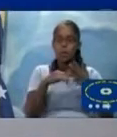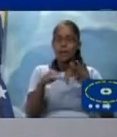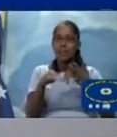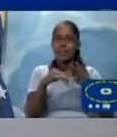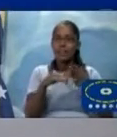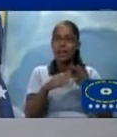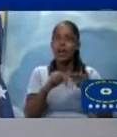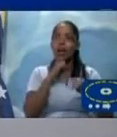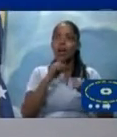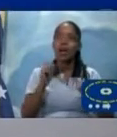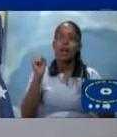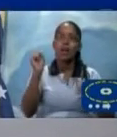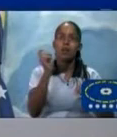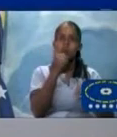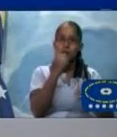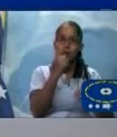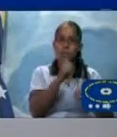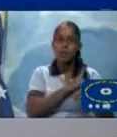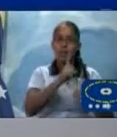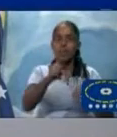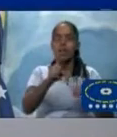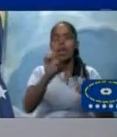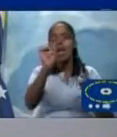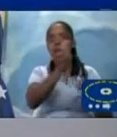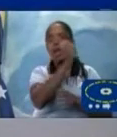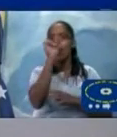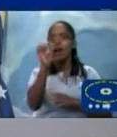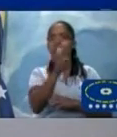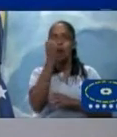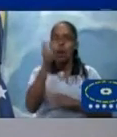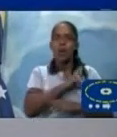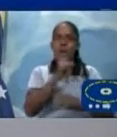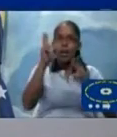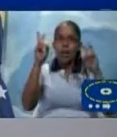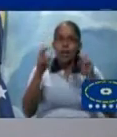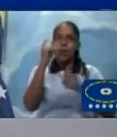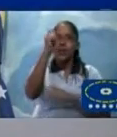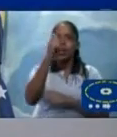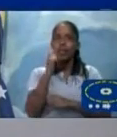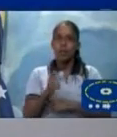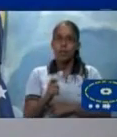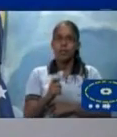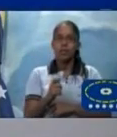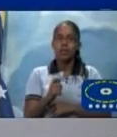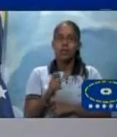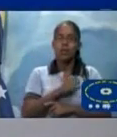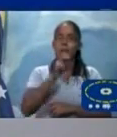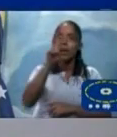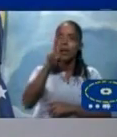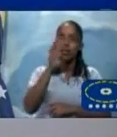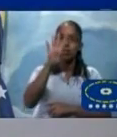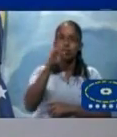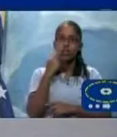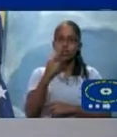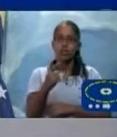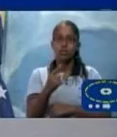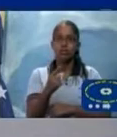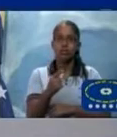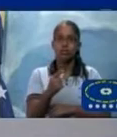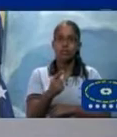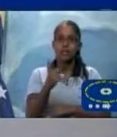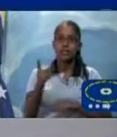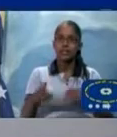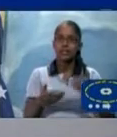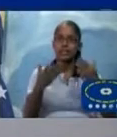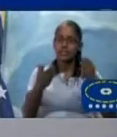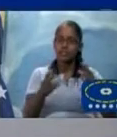es el primer evangelio en el Nuevo Testamento. Mateo 24. Y mira cómo da